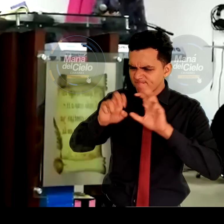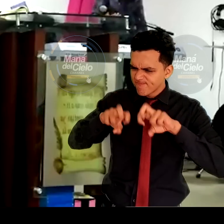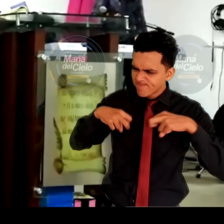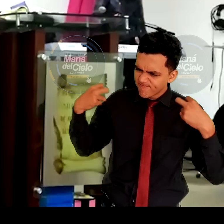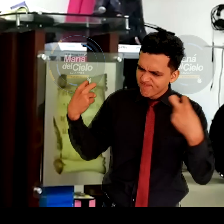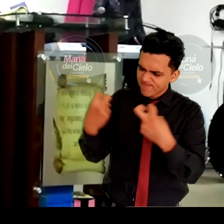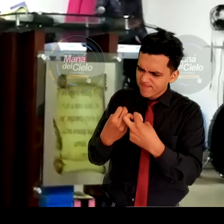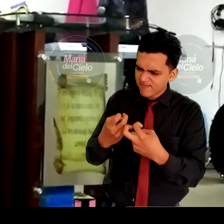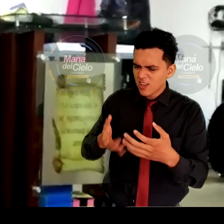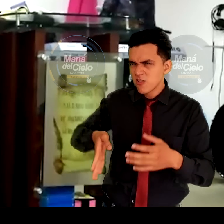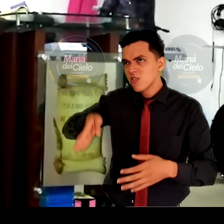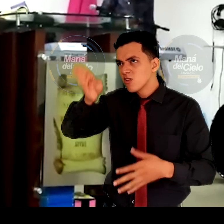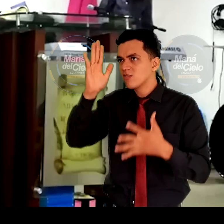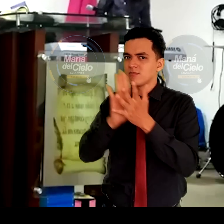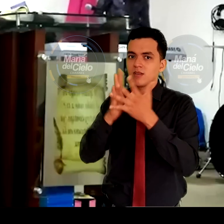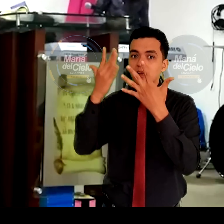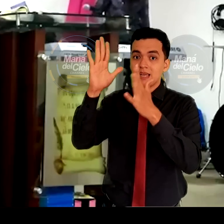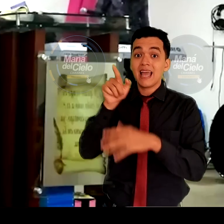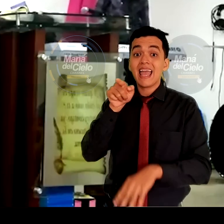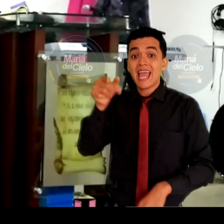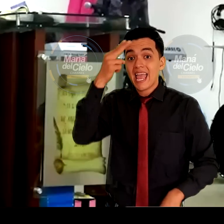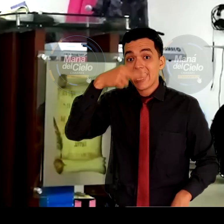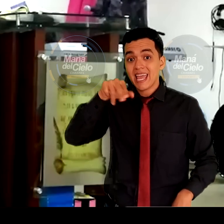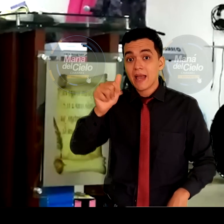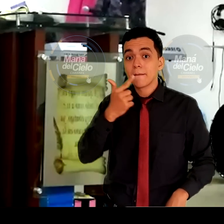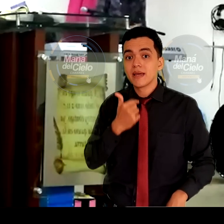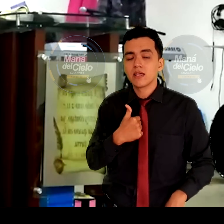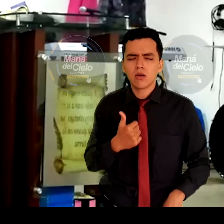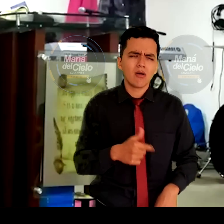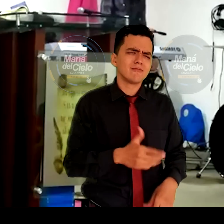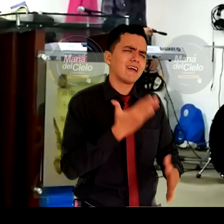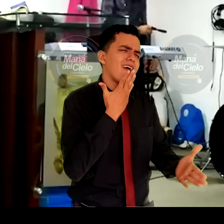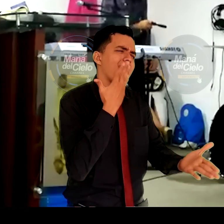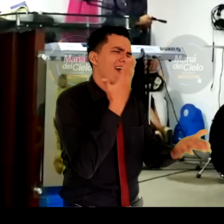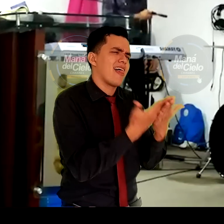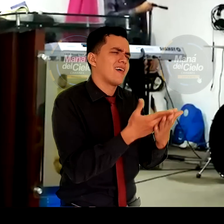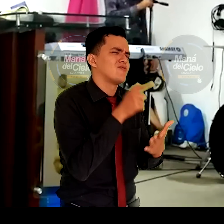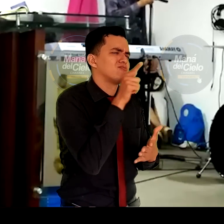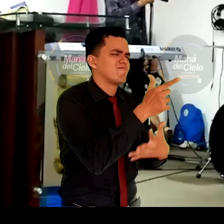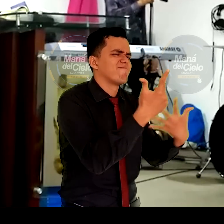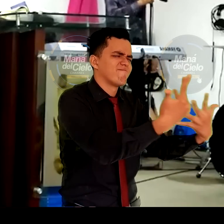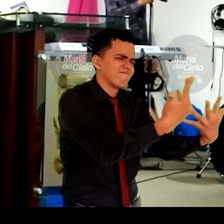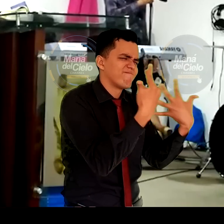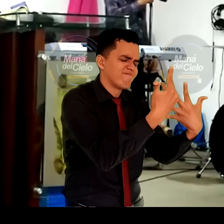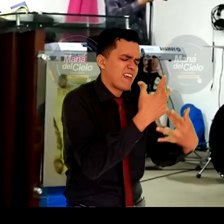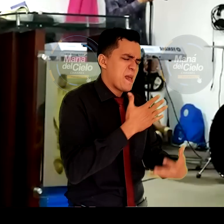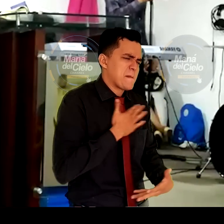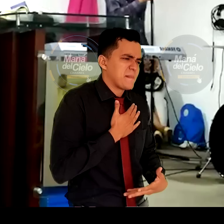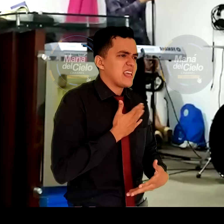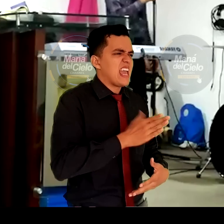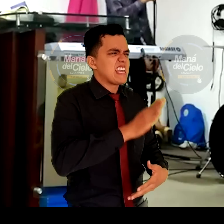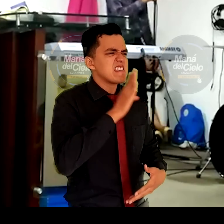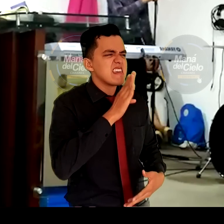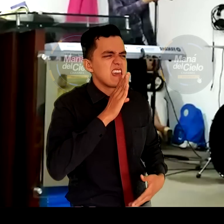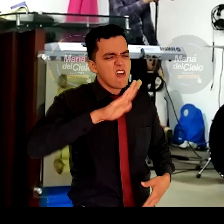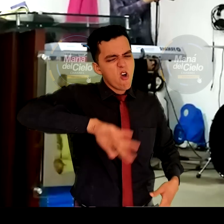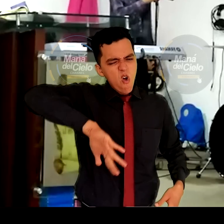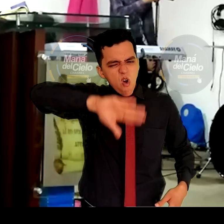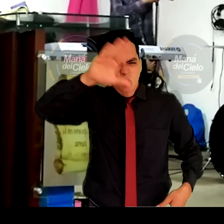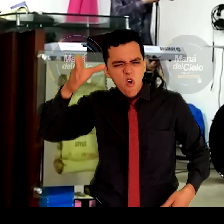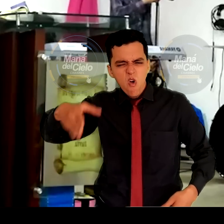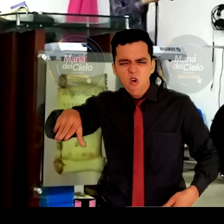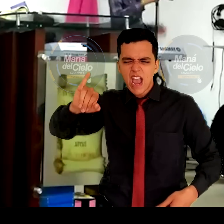papá, mamá, jamás me olvidaré cuando ustedes me enseñaron quién subirá al monte de Jehová y quién estará en el lugar